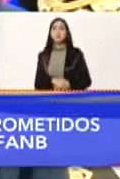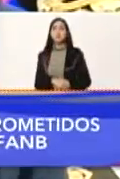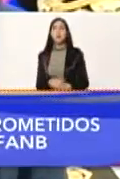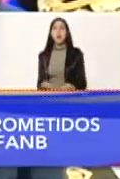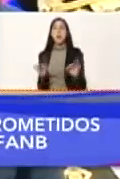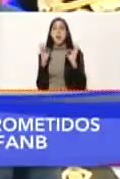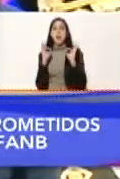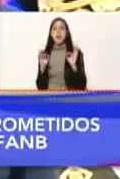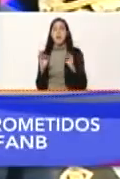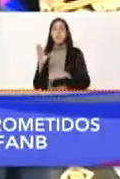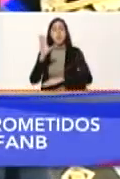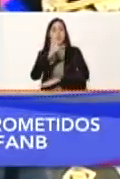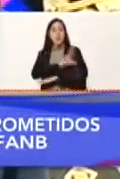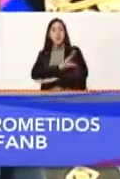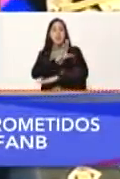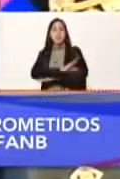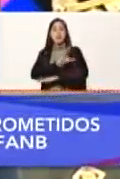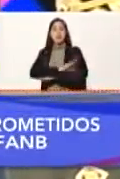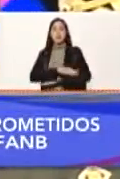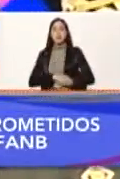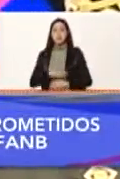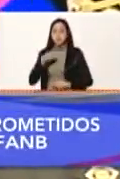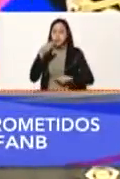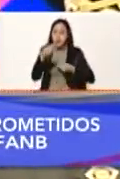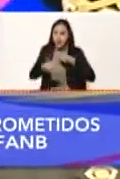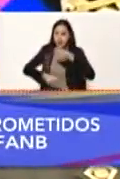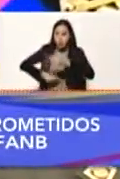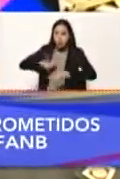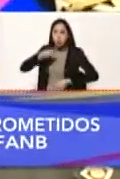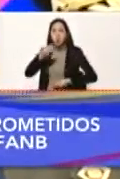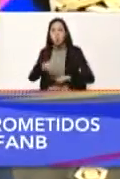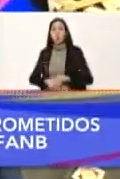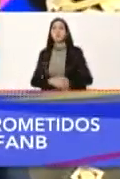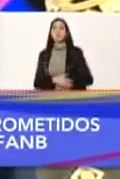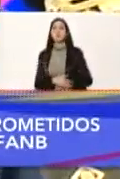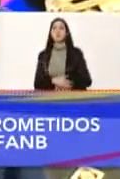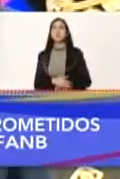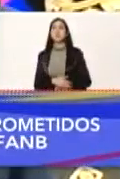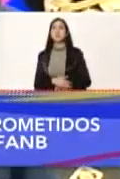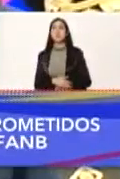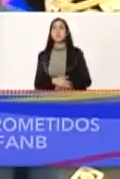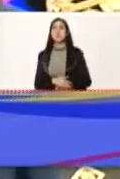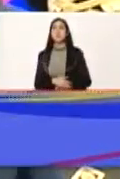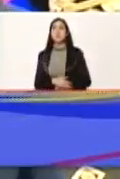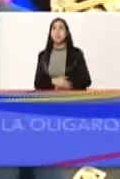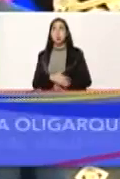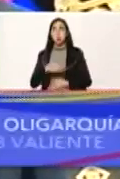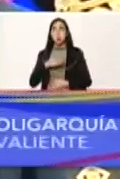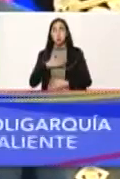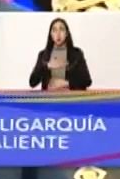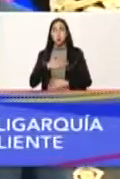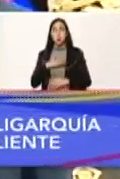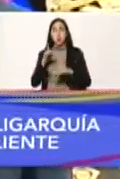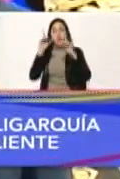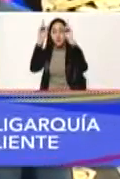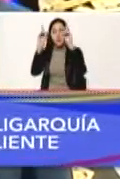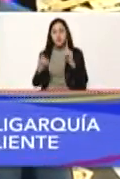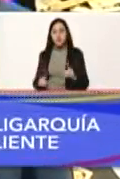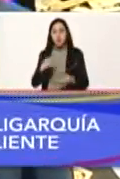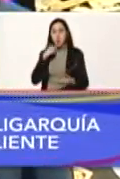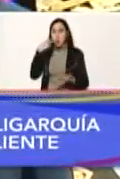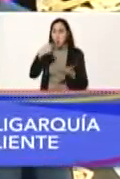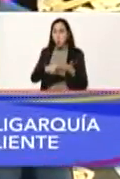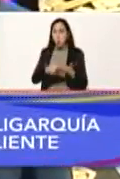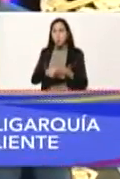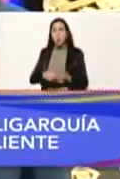especial en su capacidad de acción. Y he decidido nombrar